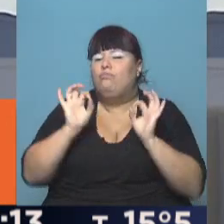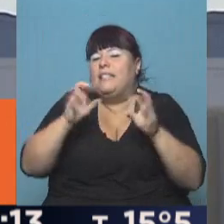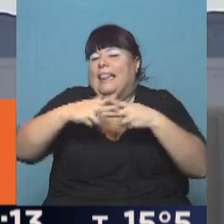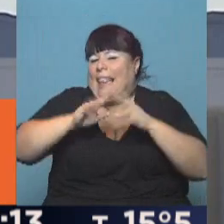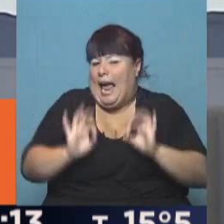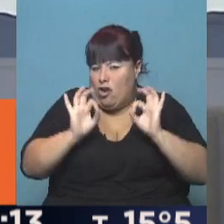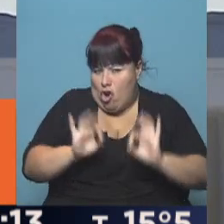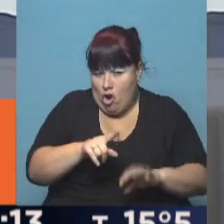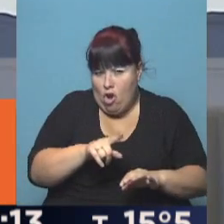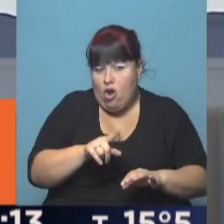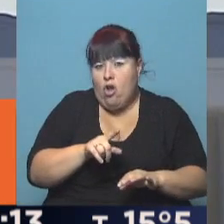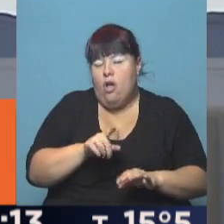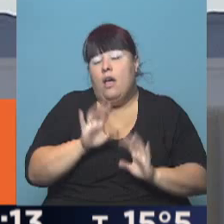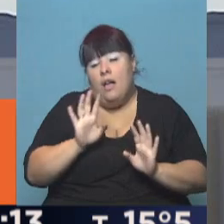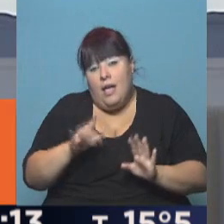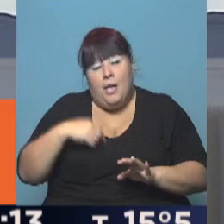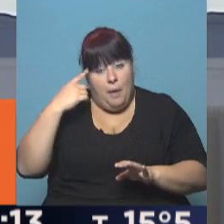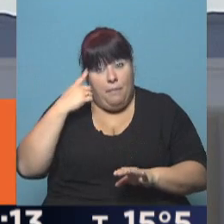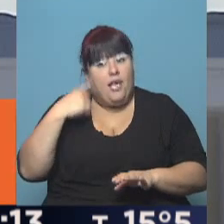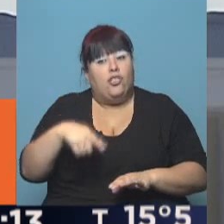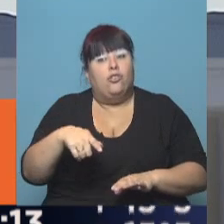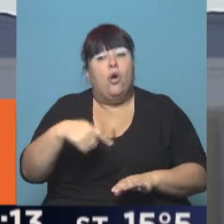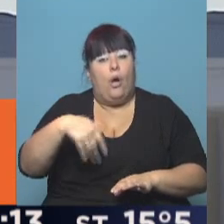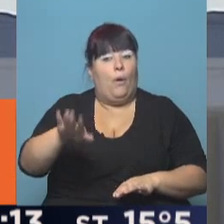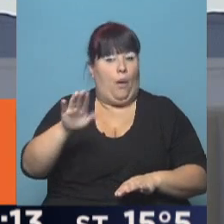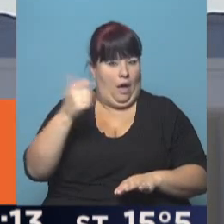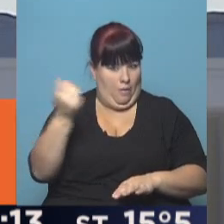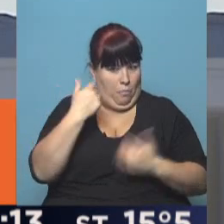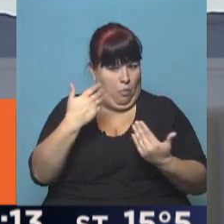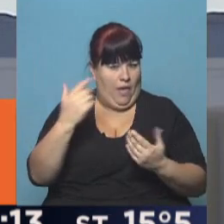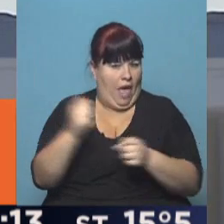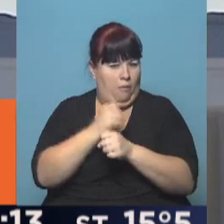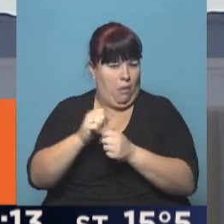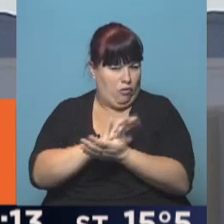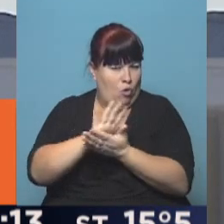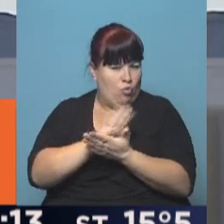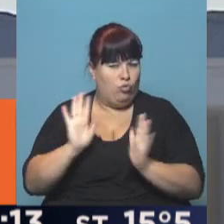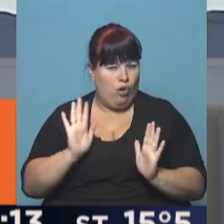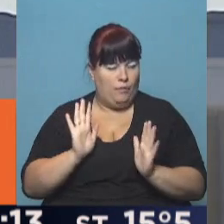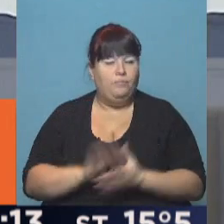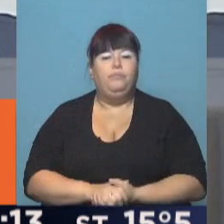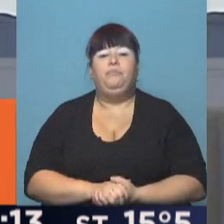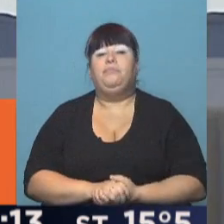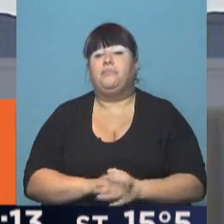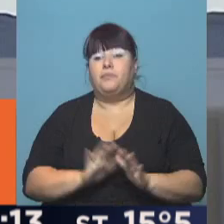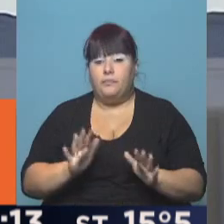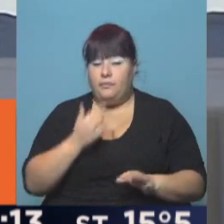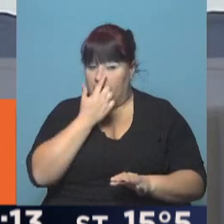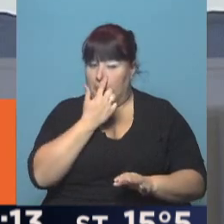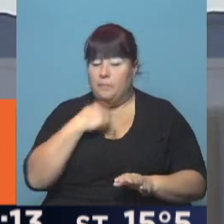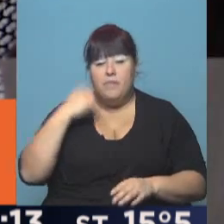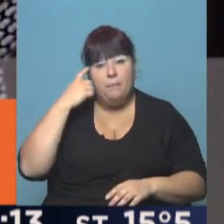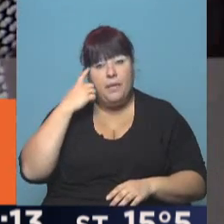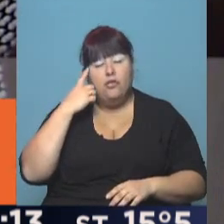técnicos que me parece que van a ser factibles de ser zanjados. Entonces creo